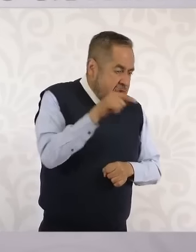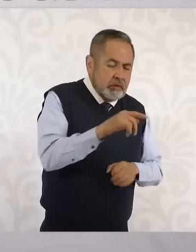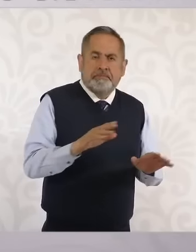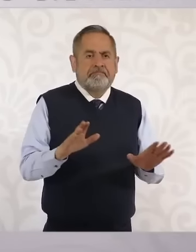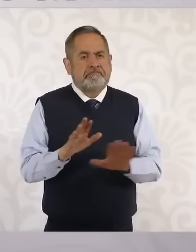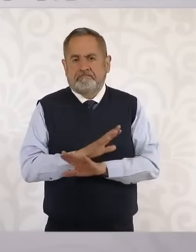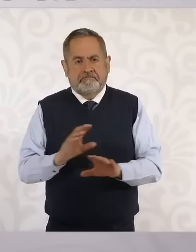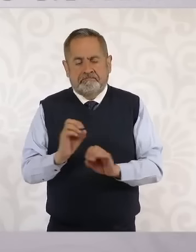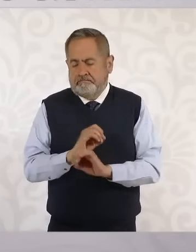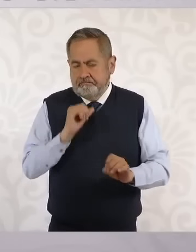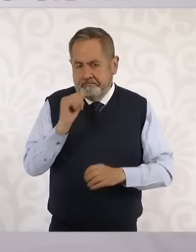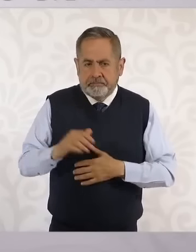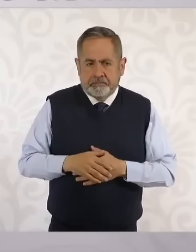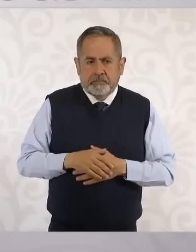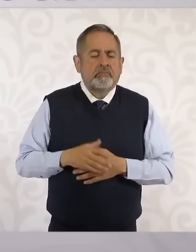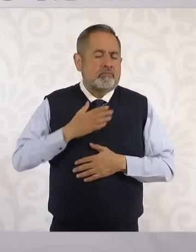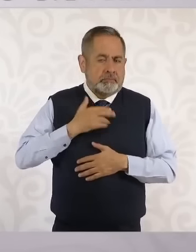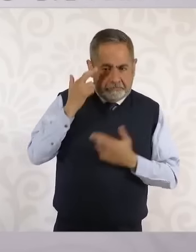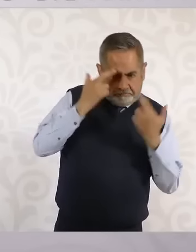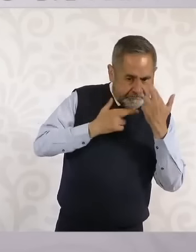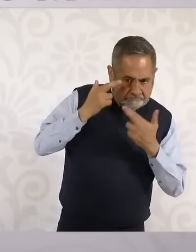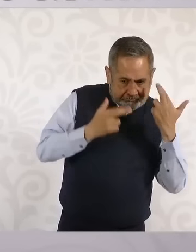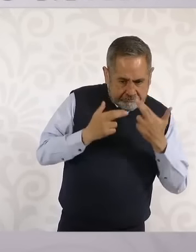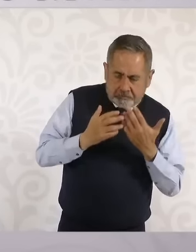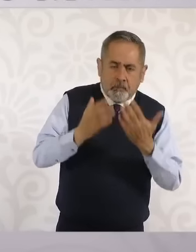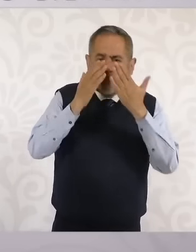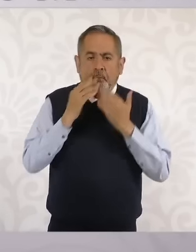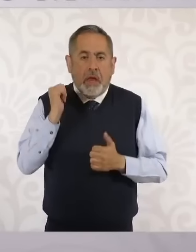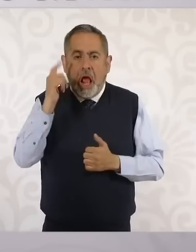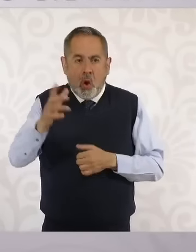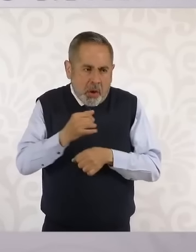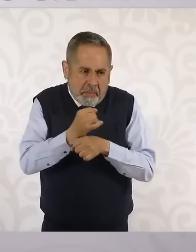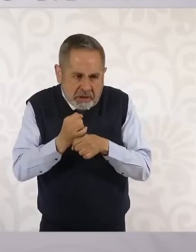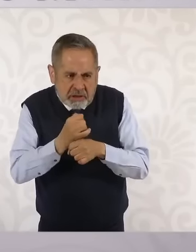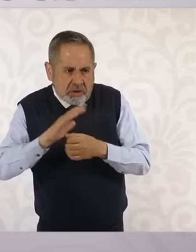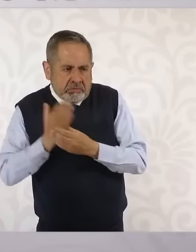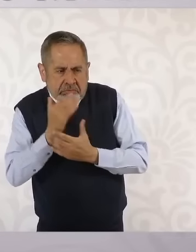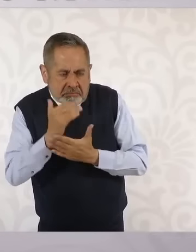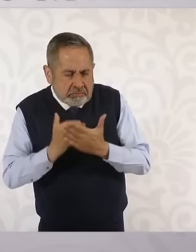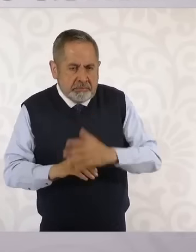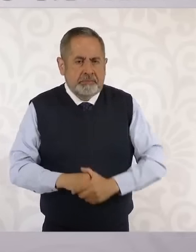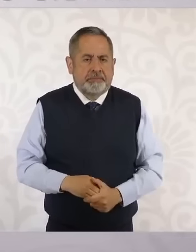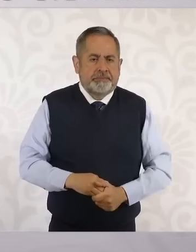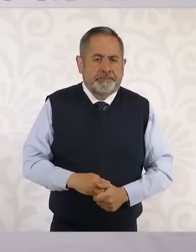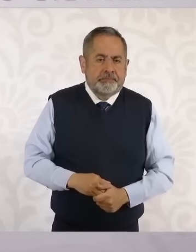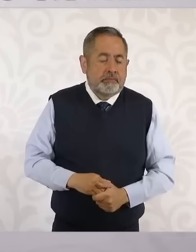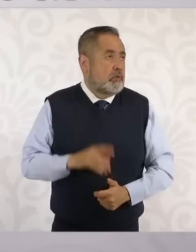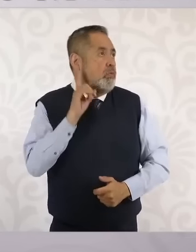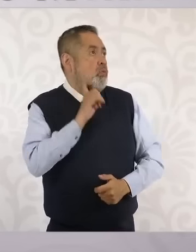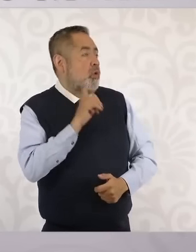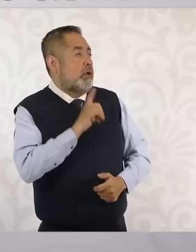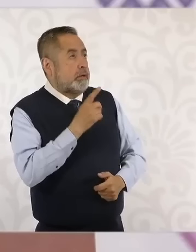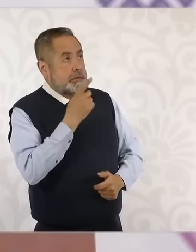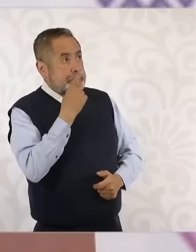se revisó su actuación y no hay ninguna investigación de ningún tipo contra ella. ¿Ninguna denuncia presentada?